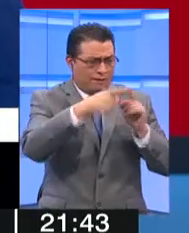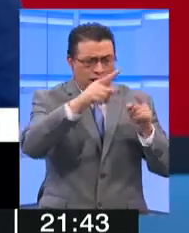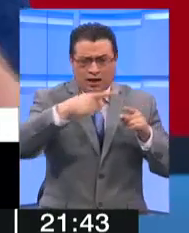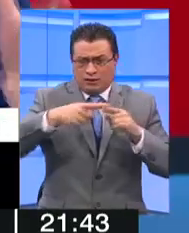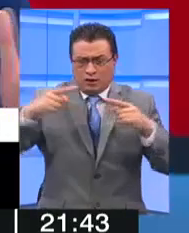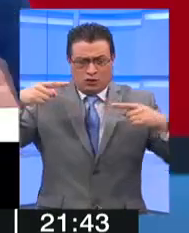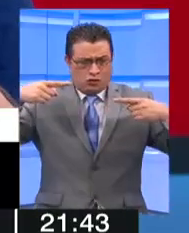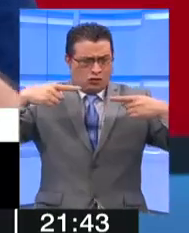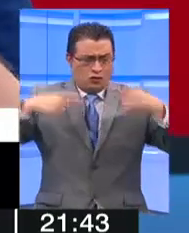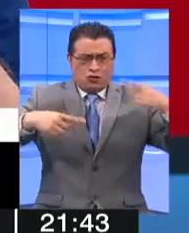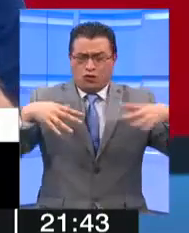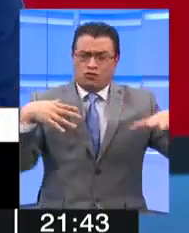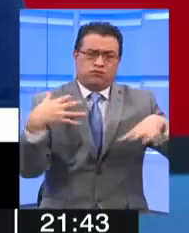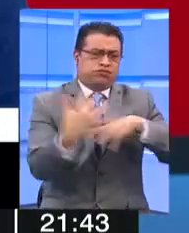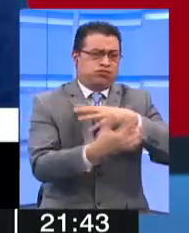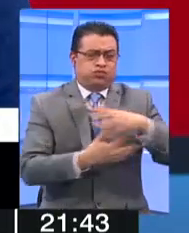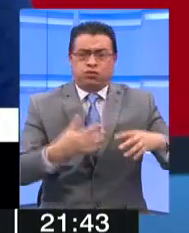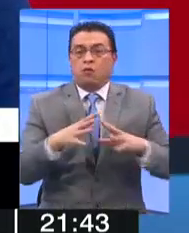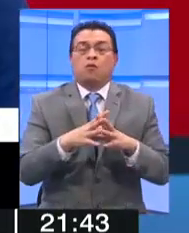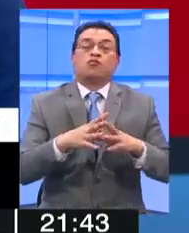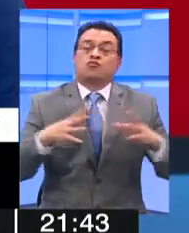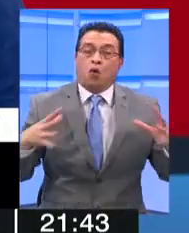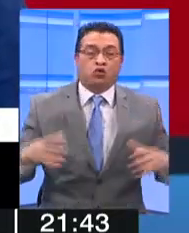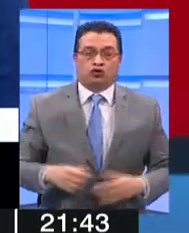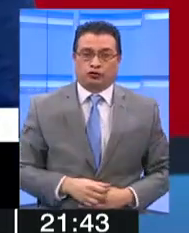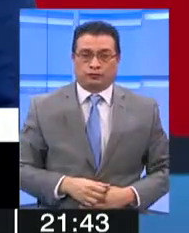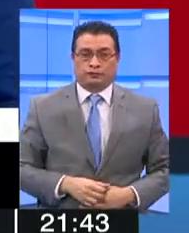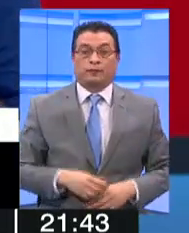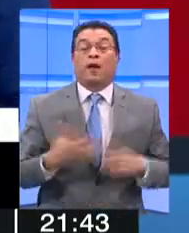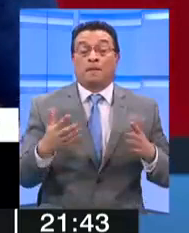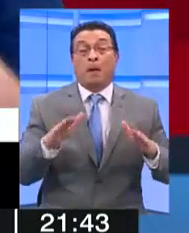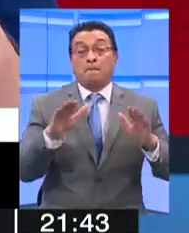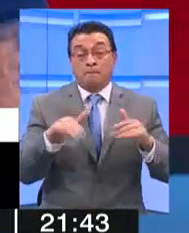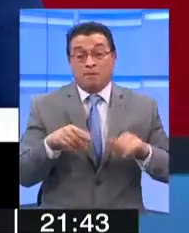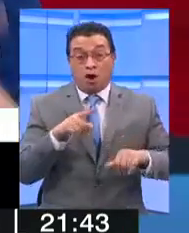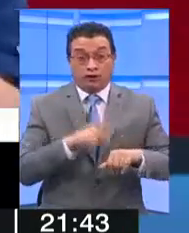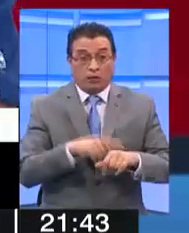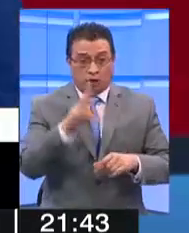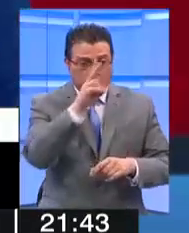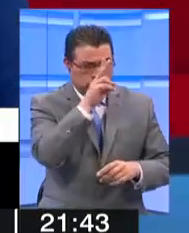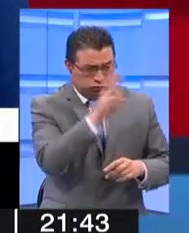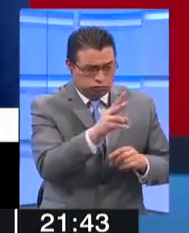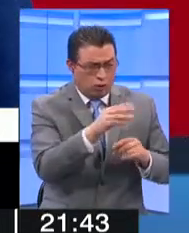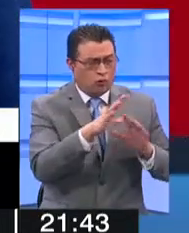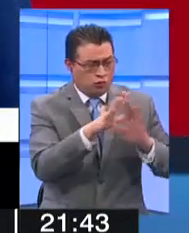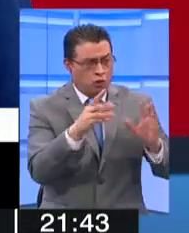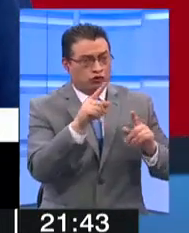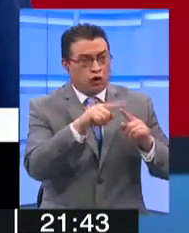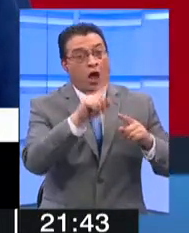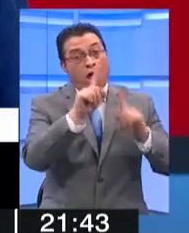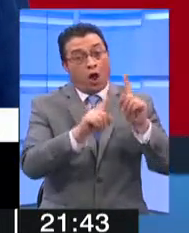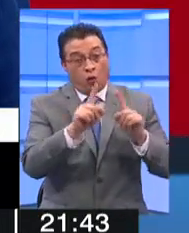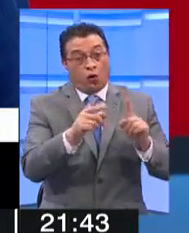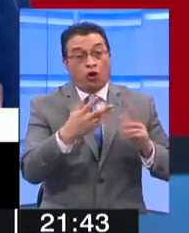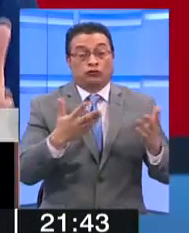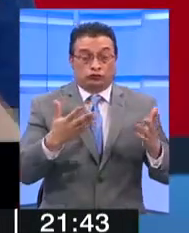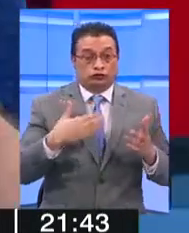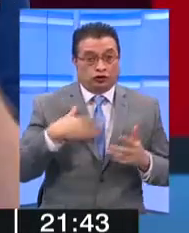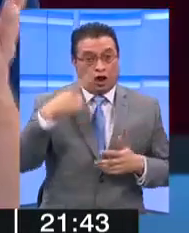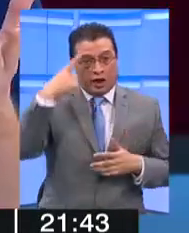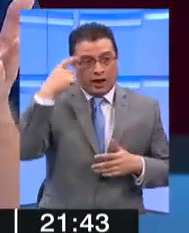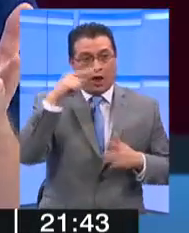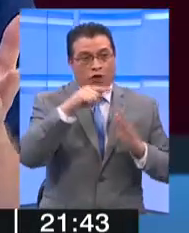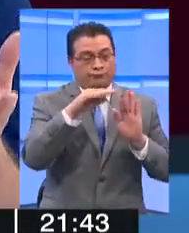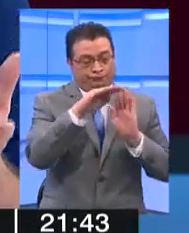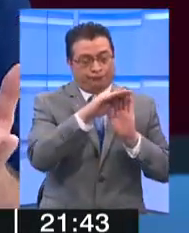por lo tanto que es una ensalada y mucha ambigüedad, y al mismo tiempo gente que es muy respetable con gente que yo al menos considero que tienen